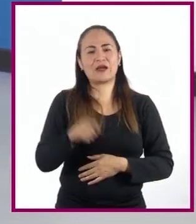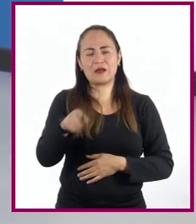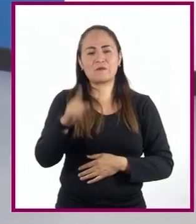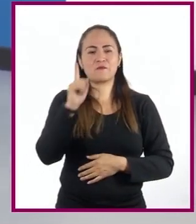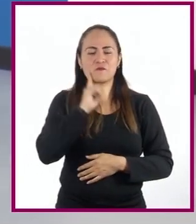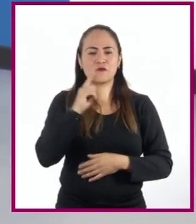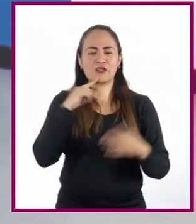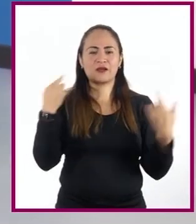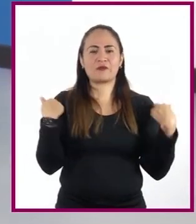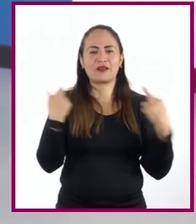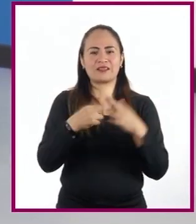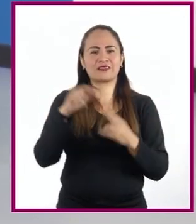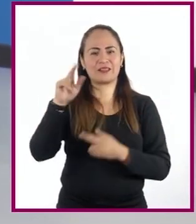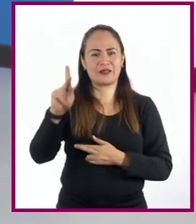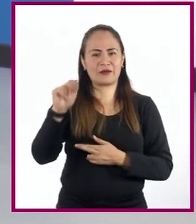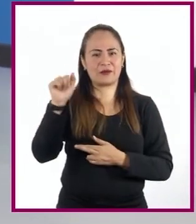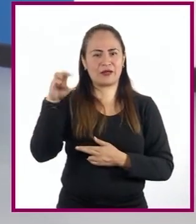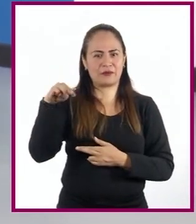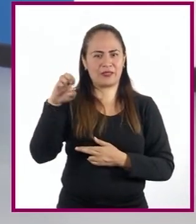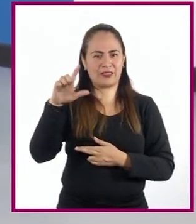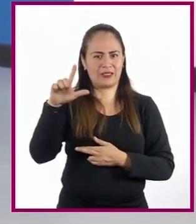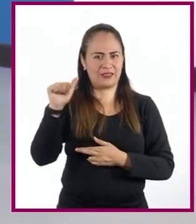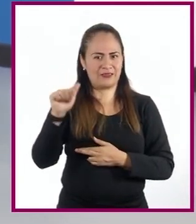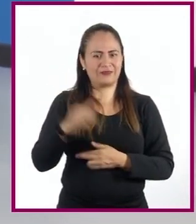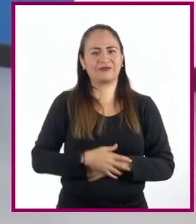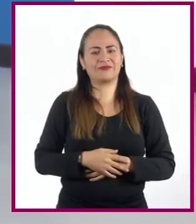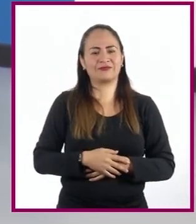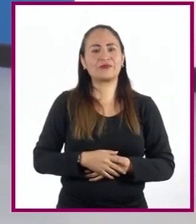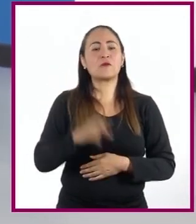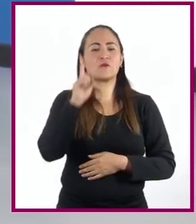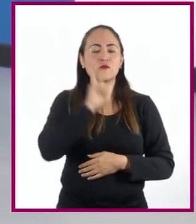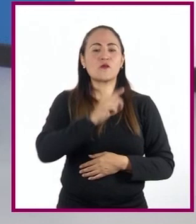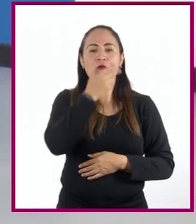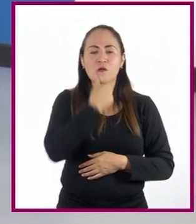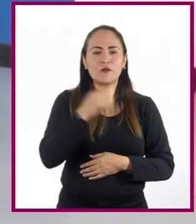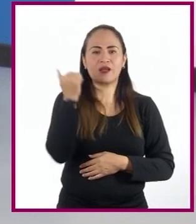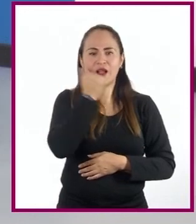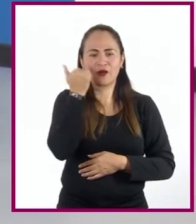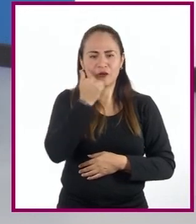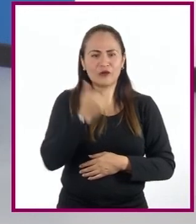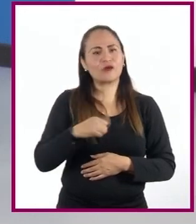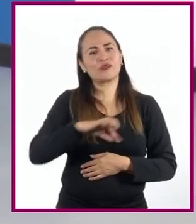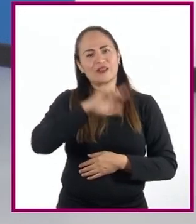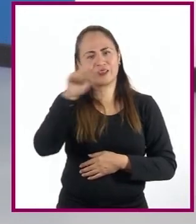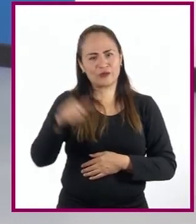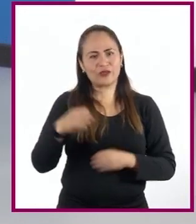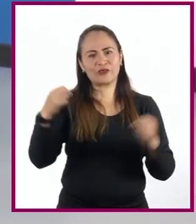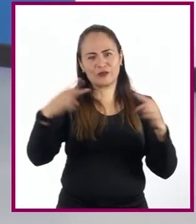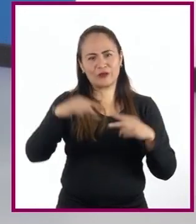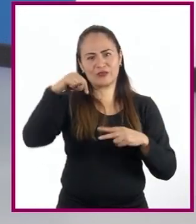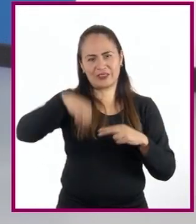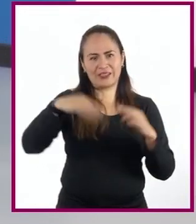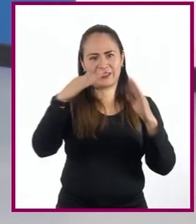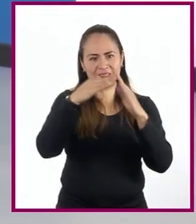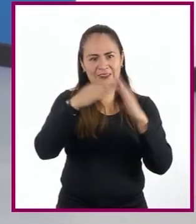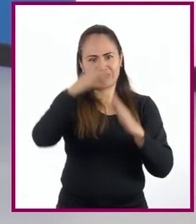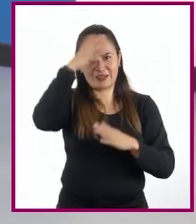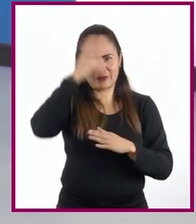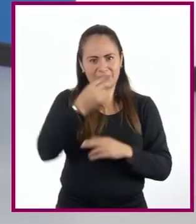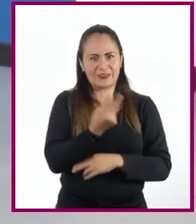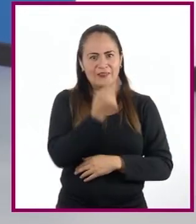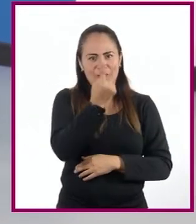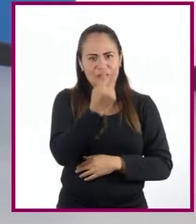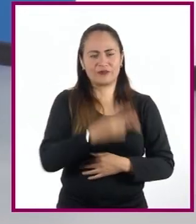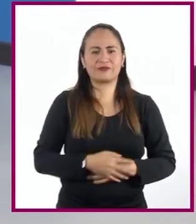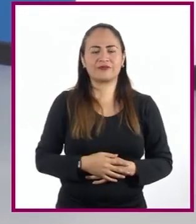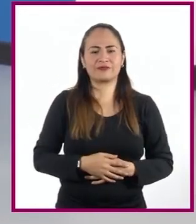la maestra Pamela Corona Limón. Las y los esperamos en otra emisión de Aprende en Casa 2. Recuerden